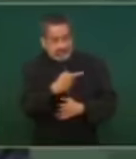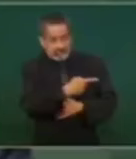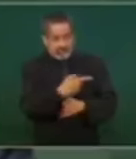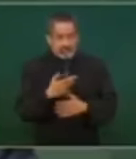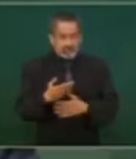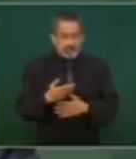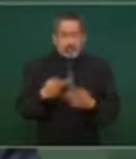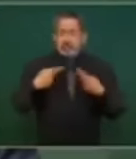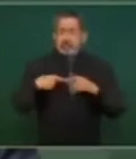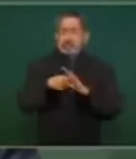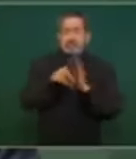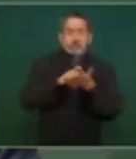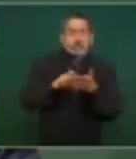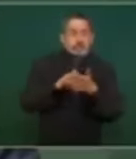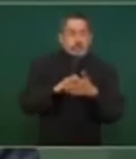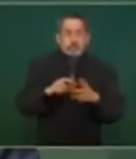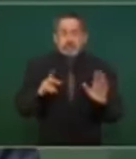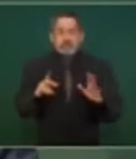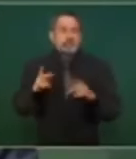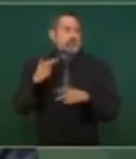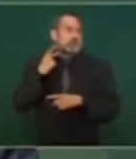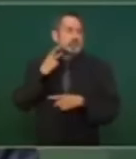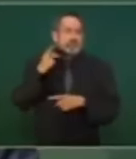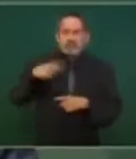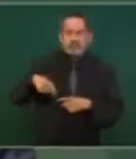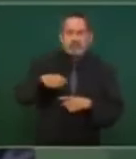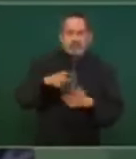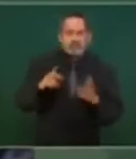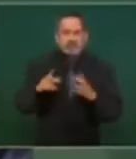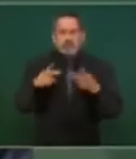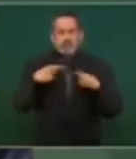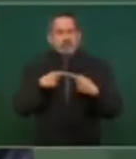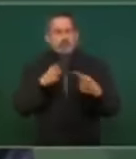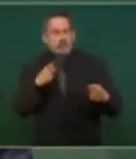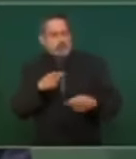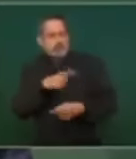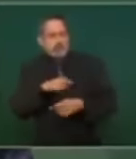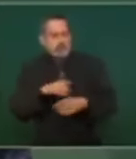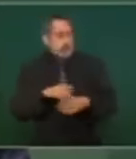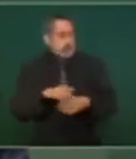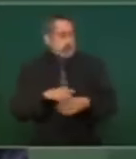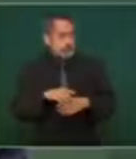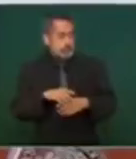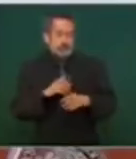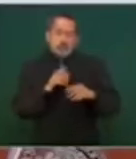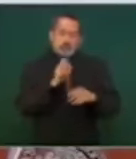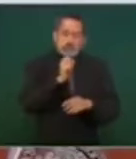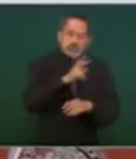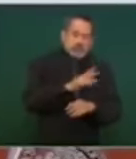un periodista, un político, un opositor va